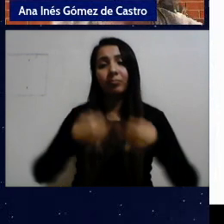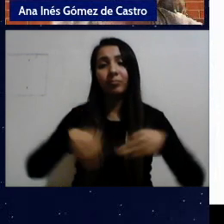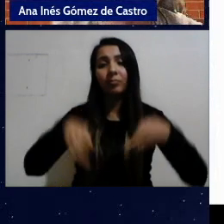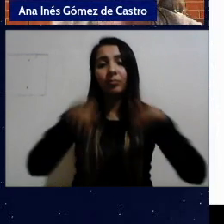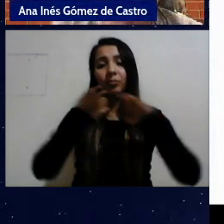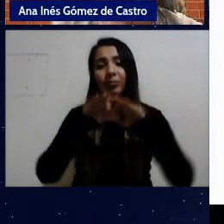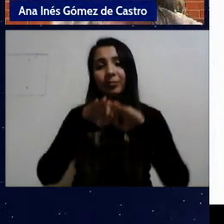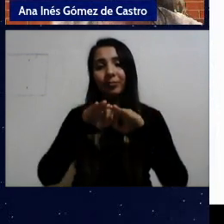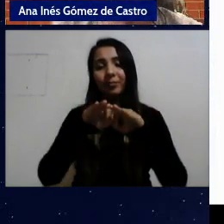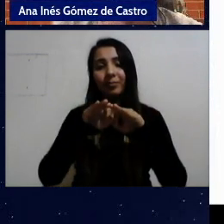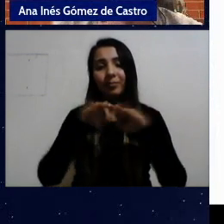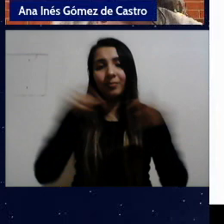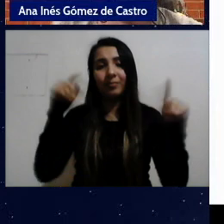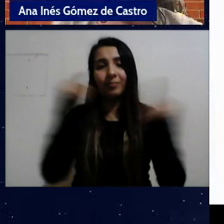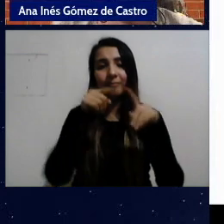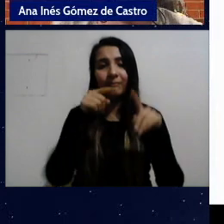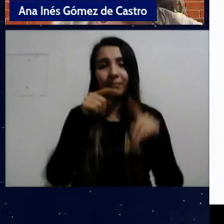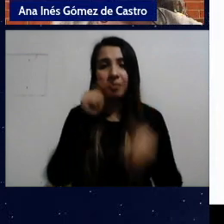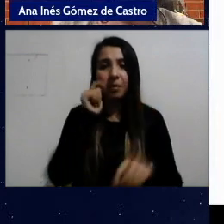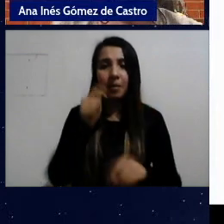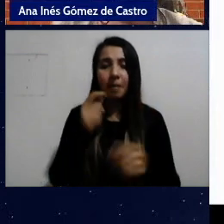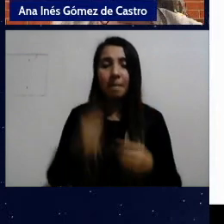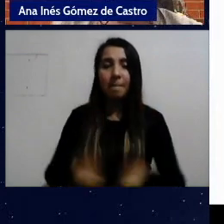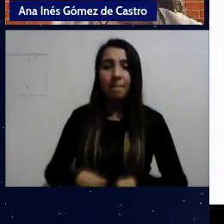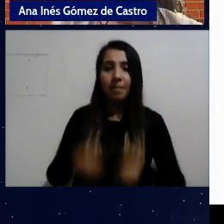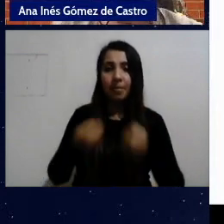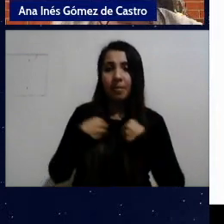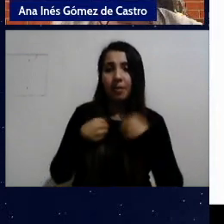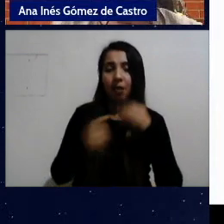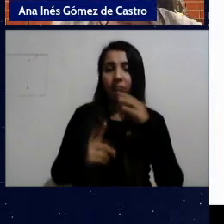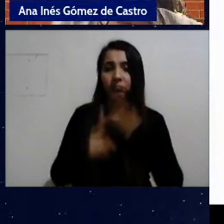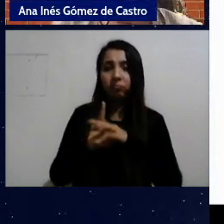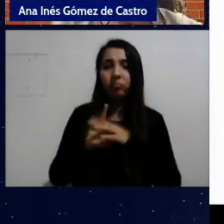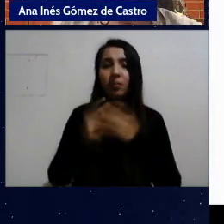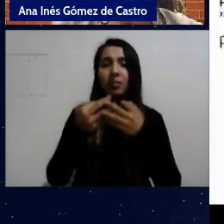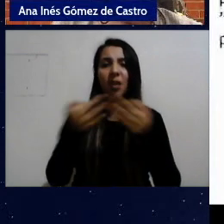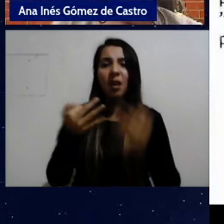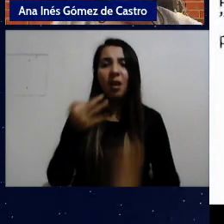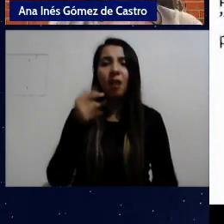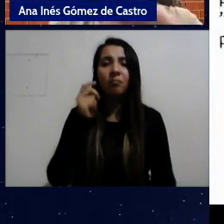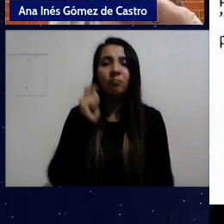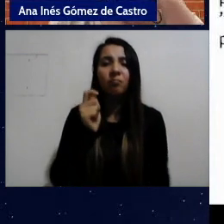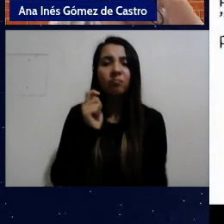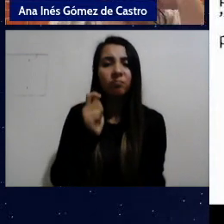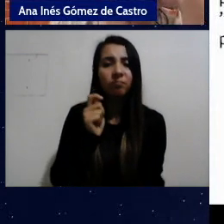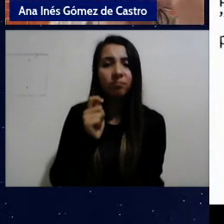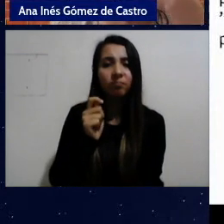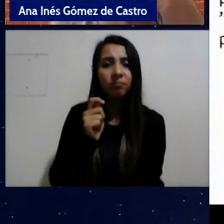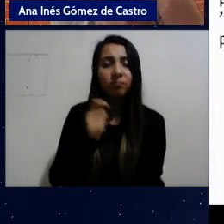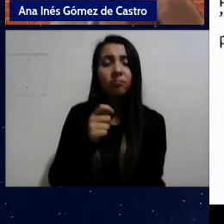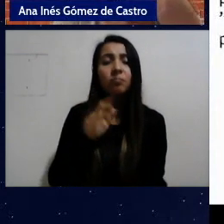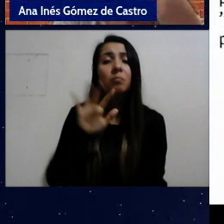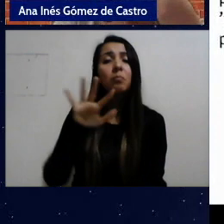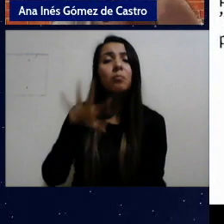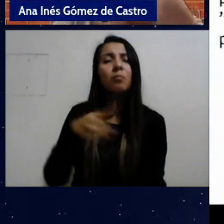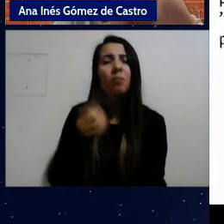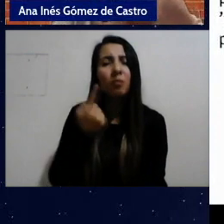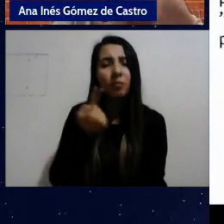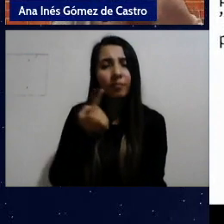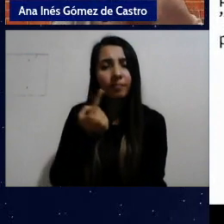importante dentro de lo que es el concepto del origen de la vida en la Tierra. ¿Por qué? Pues